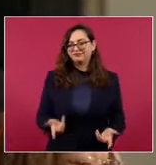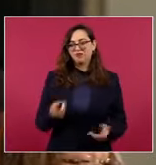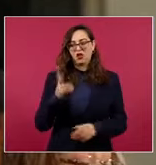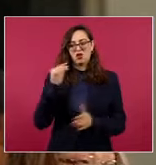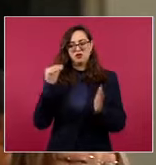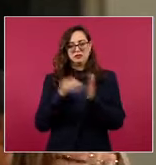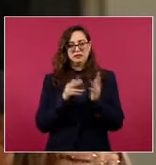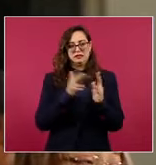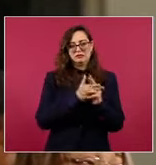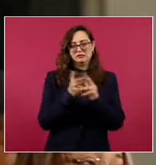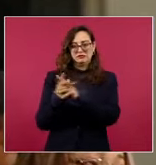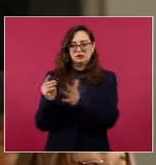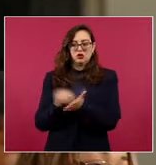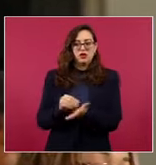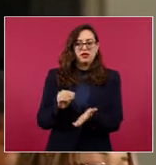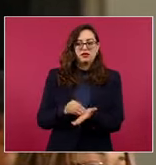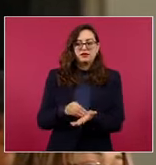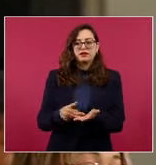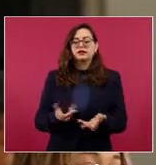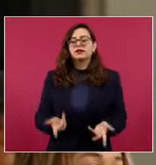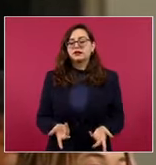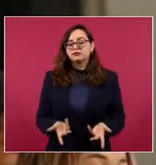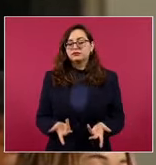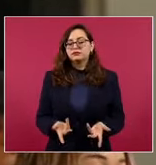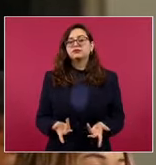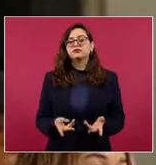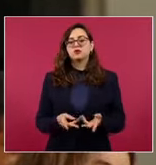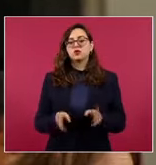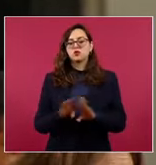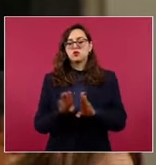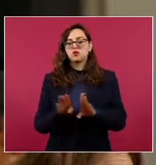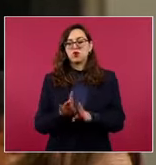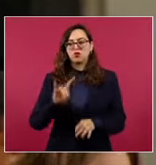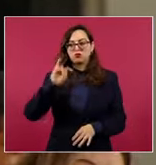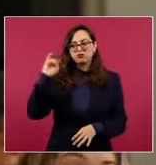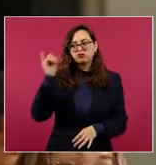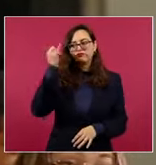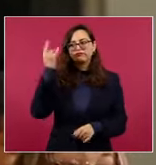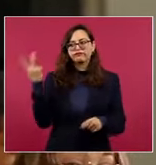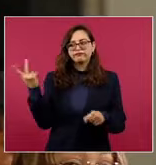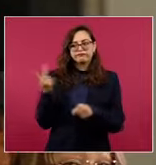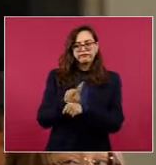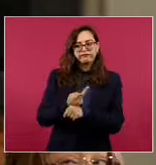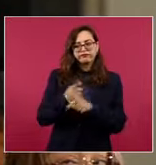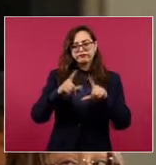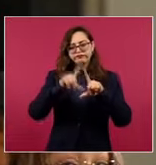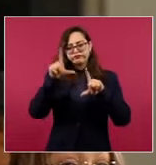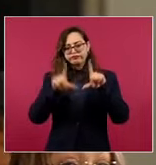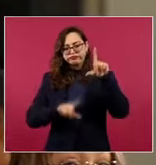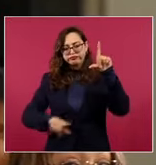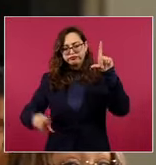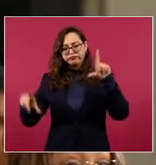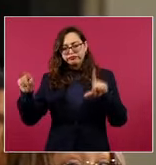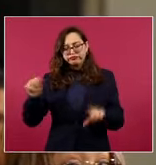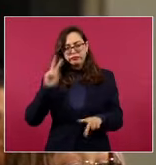homicidios. Entonces, preguntar qué sucede aquí en Tijuana. Ahorita que estamos viendo el mapa, vemos que ahí están